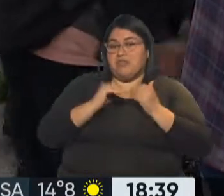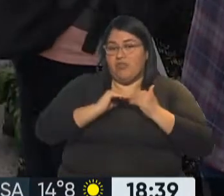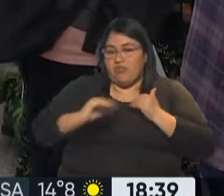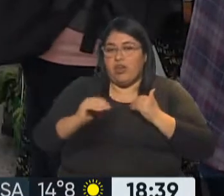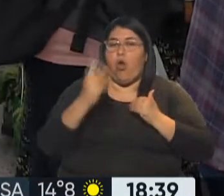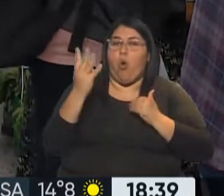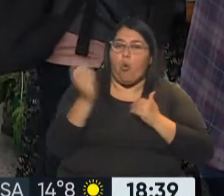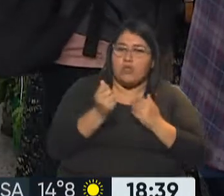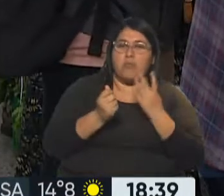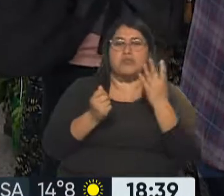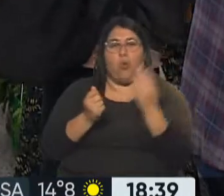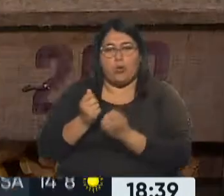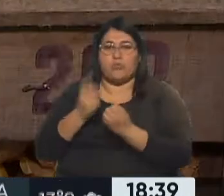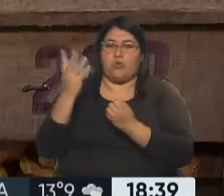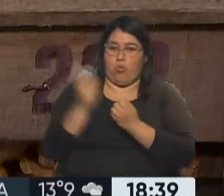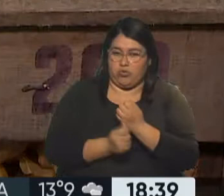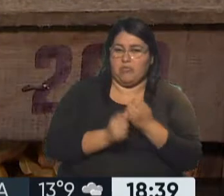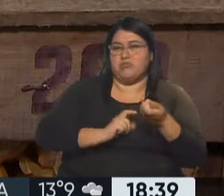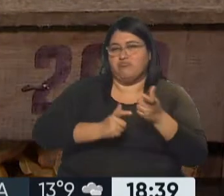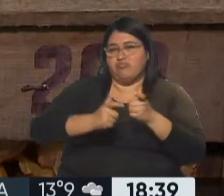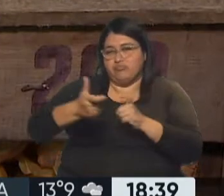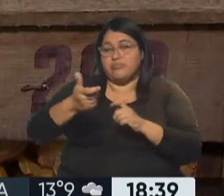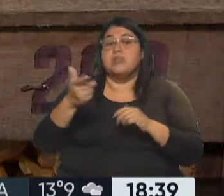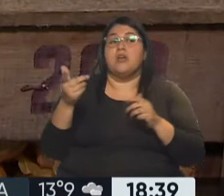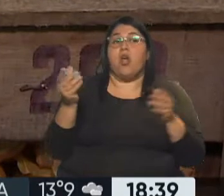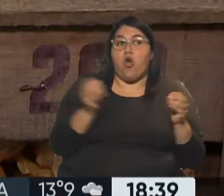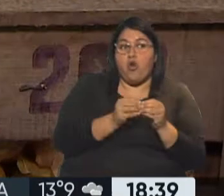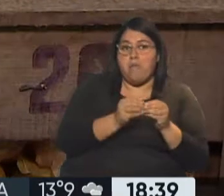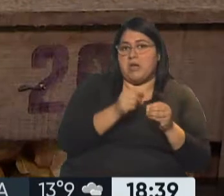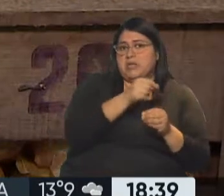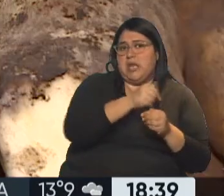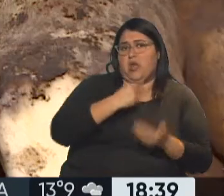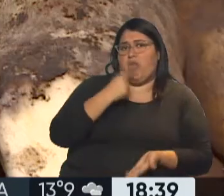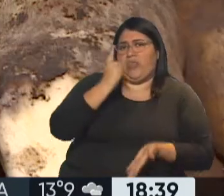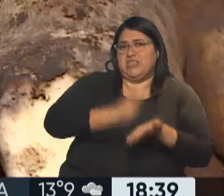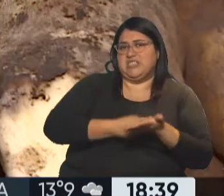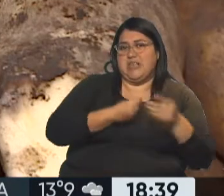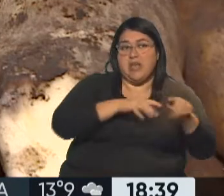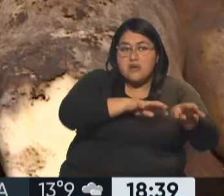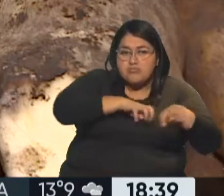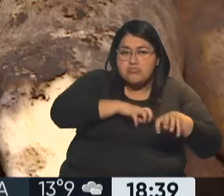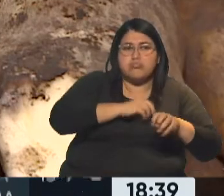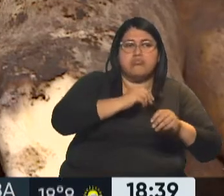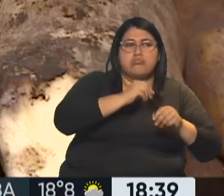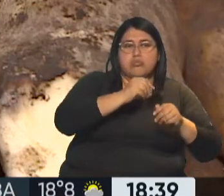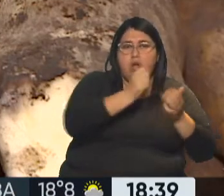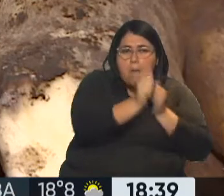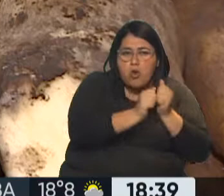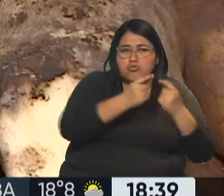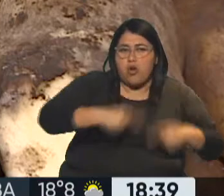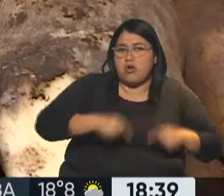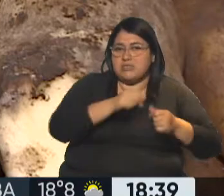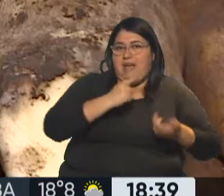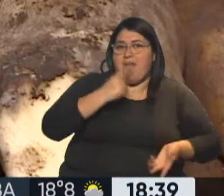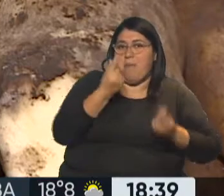4 meses. Acá tenemos que el compañero productor pone el valor de la verdura, que eso en el mercado convencional no existe. Ellos